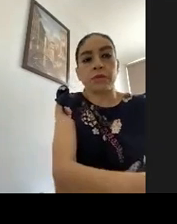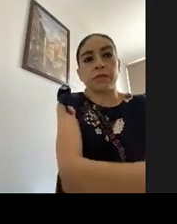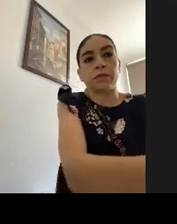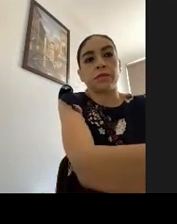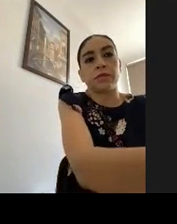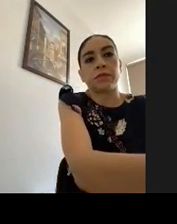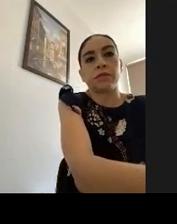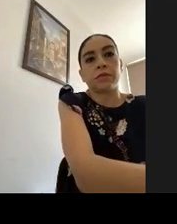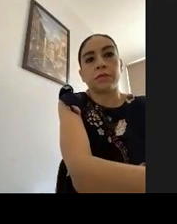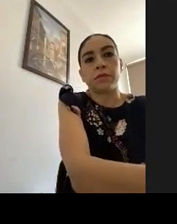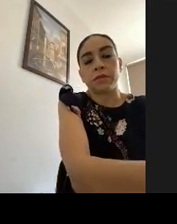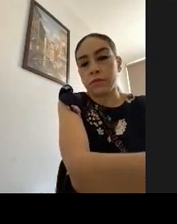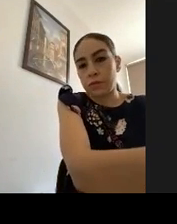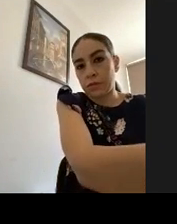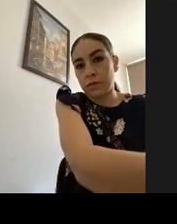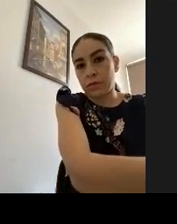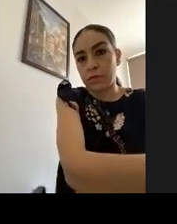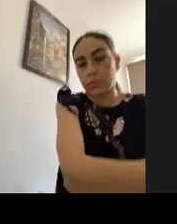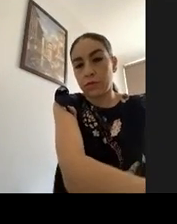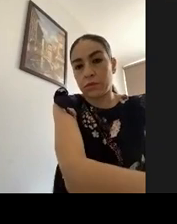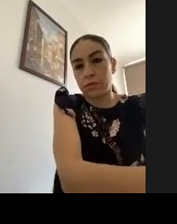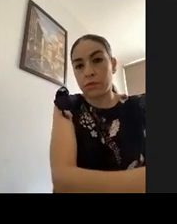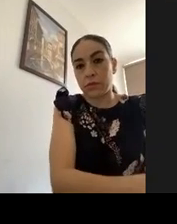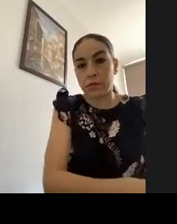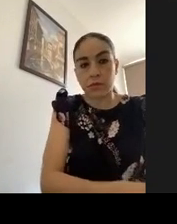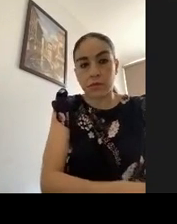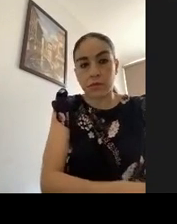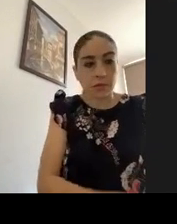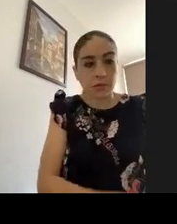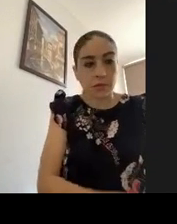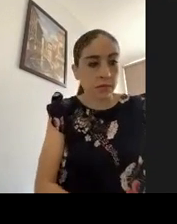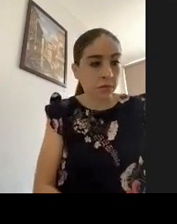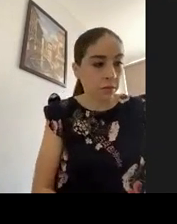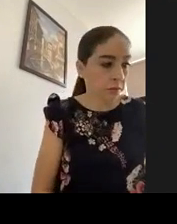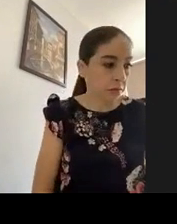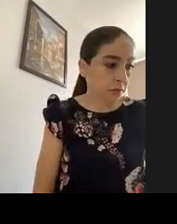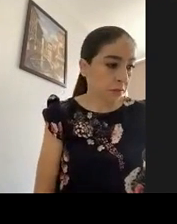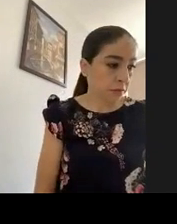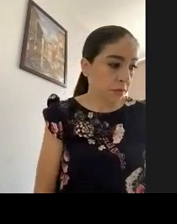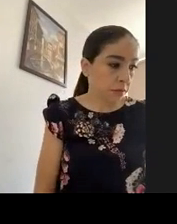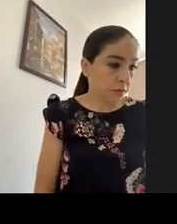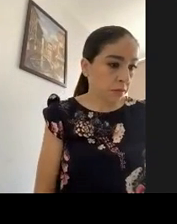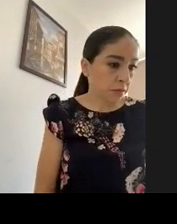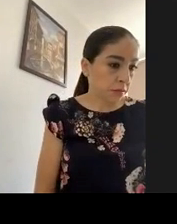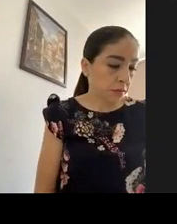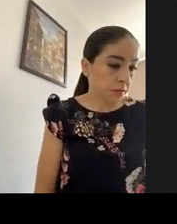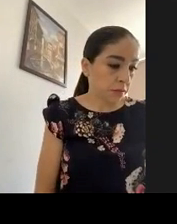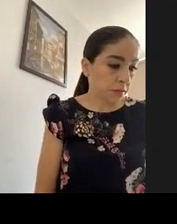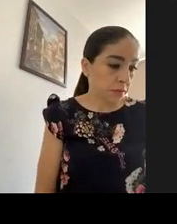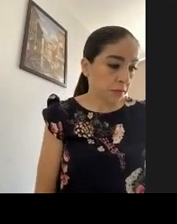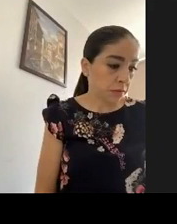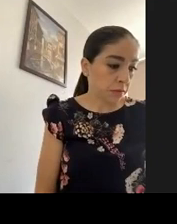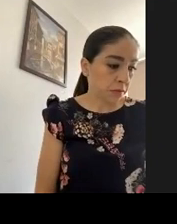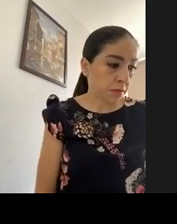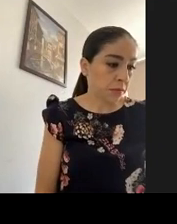no iba a despertar tanto el interés, que a lo mejor el hecho de conectarnos a internet, bla, bla, bla, significaba